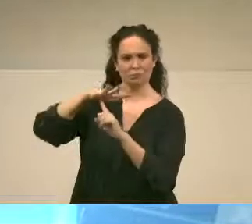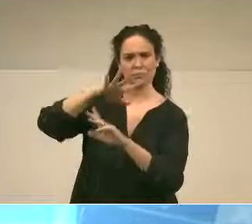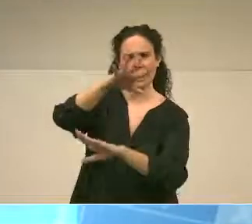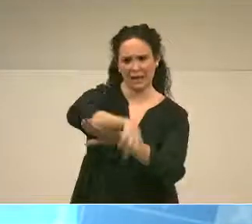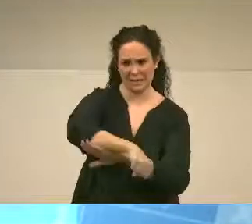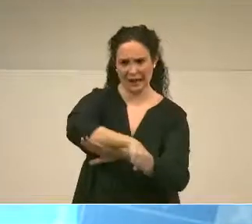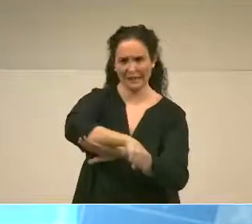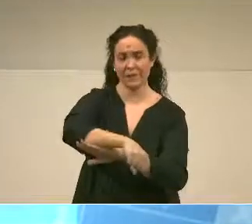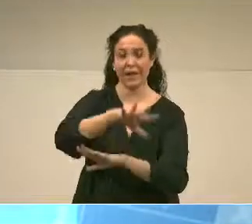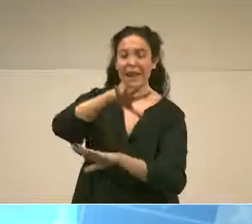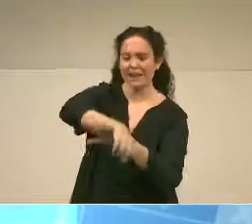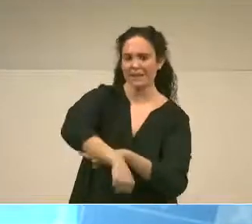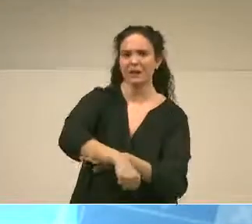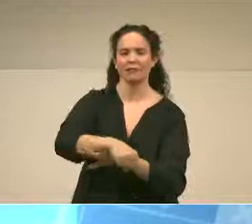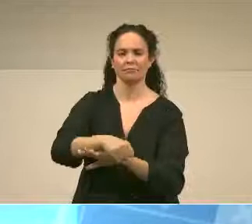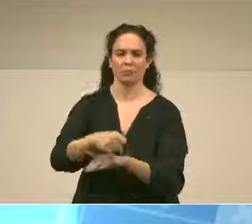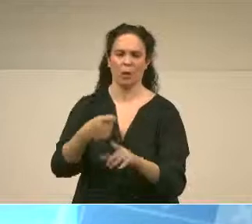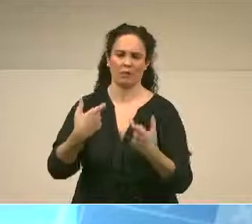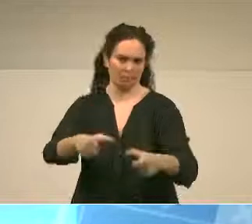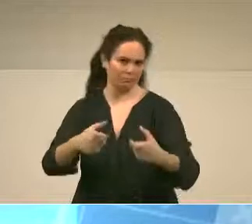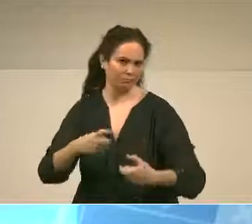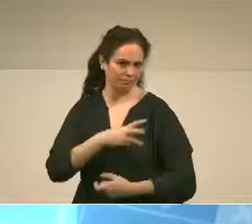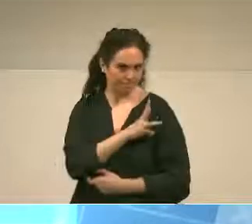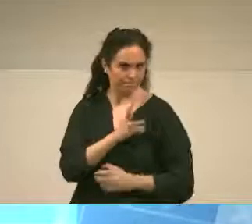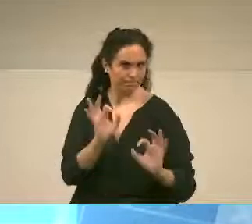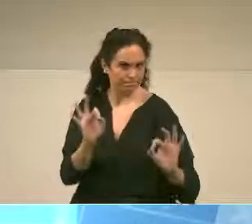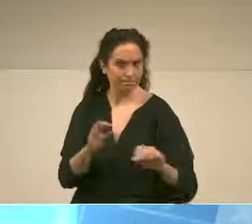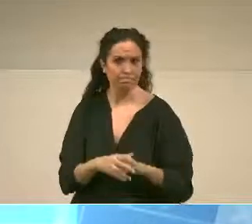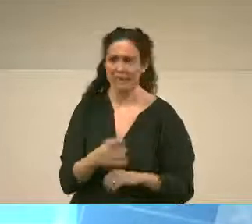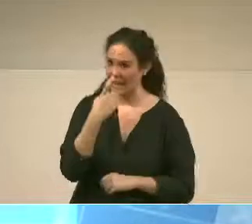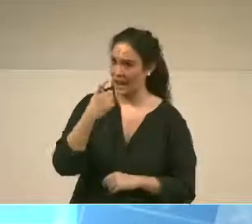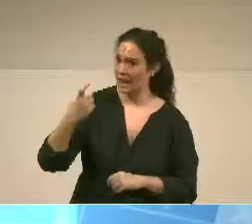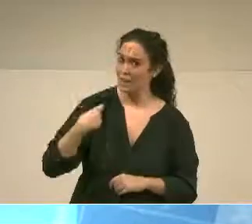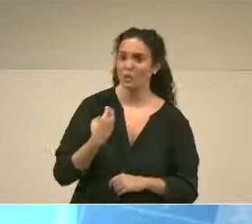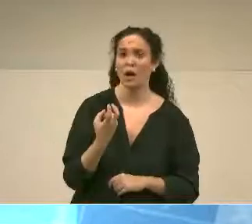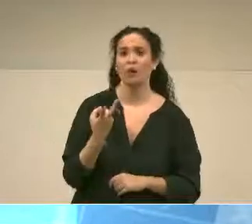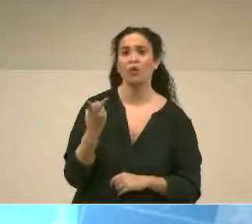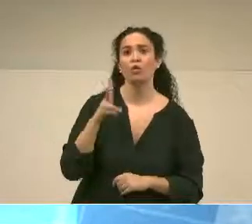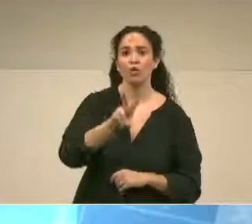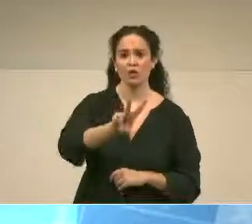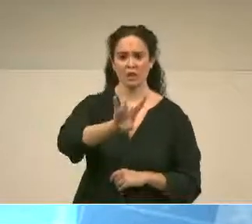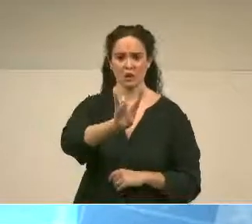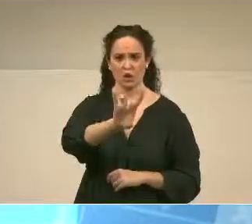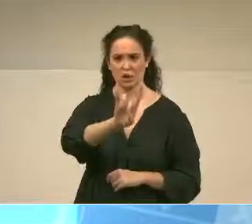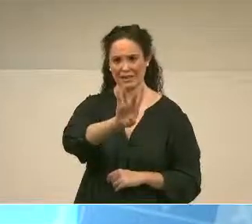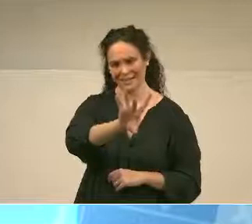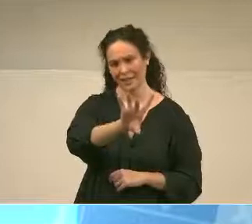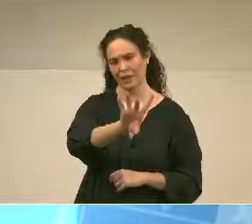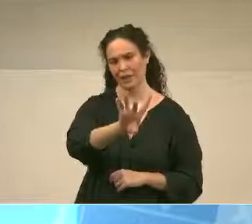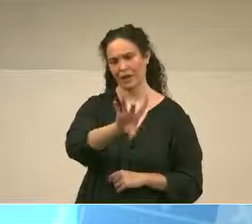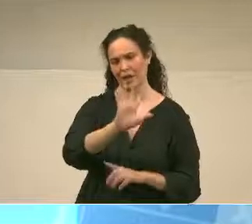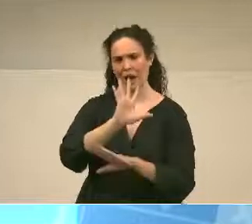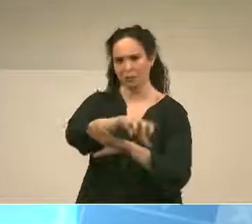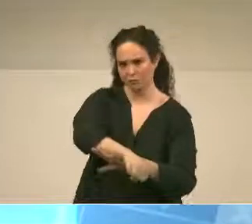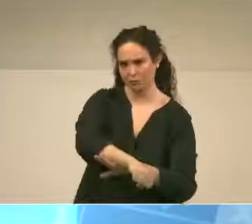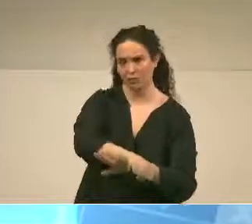específica para estas tareas y que el año pasado, por ejemplo, realizó un total de 215 rescates, 194 de los cuales